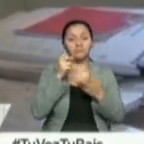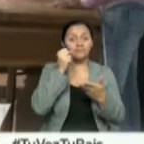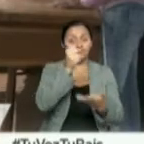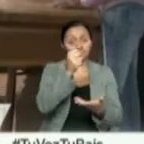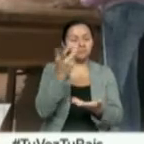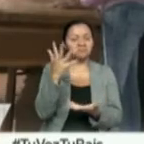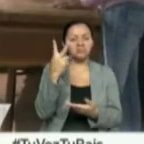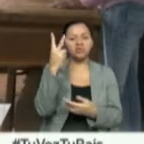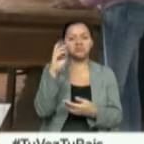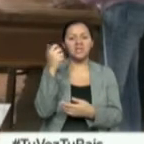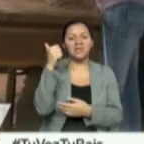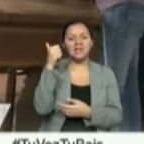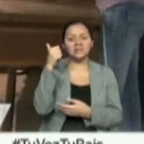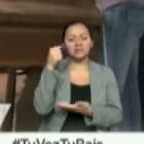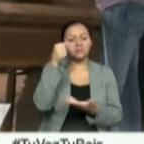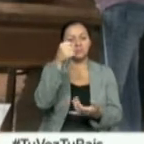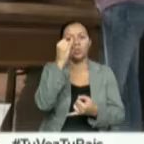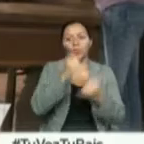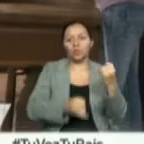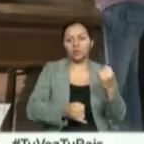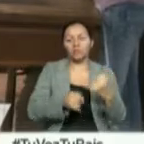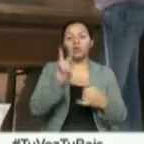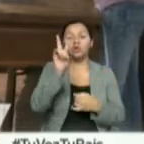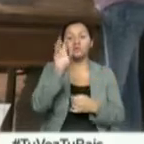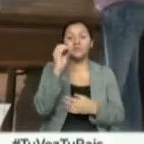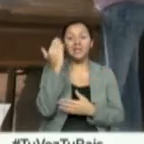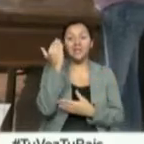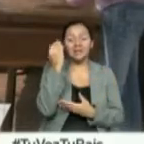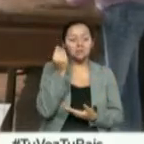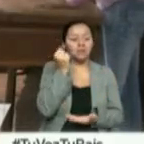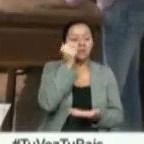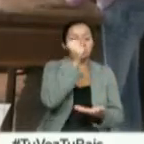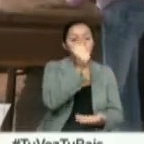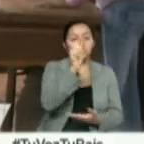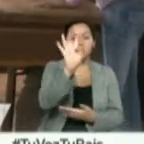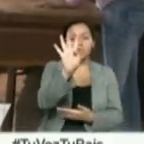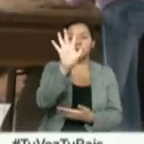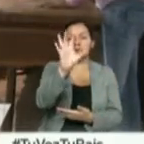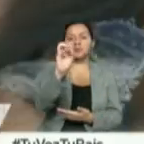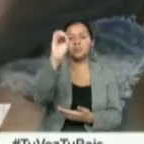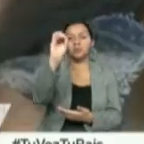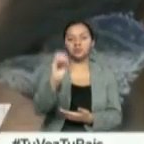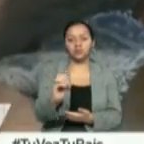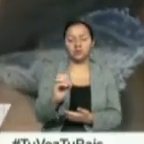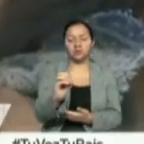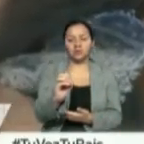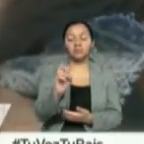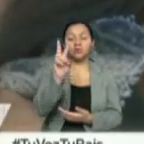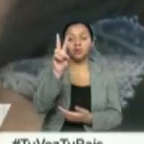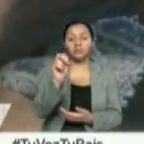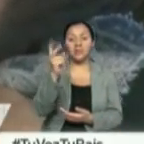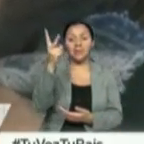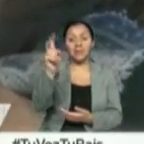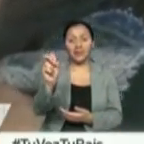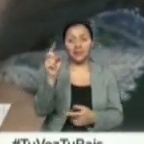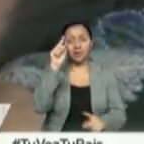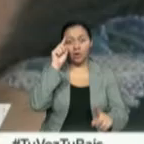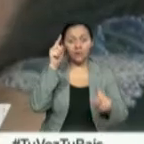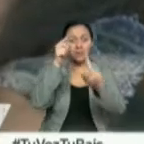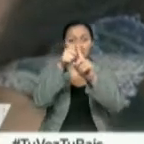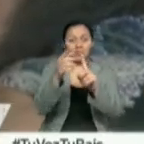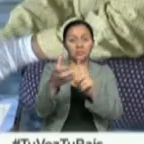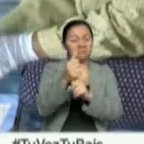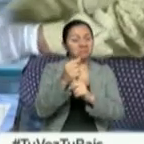en 2015 las aportaciones alcanzaron sólo un 45% de la meta para 2020 con un 35 por ciento